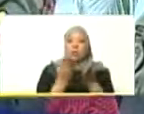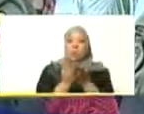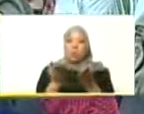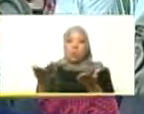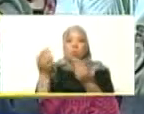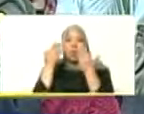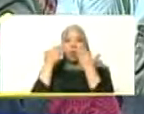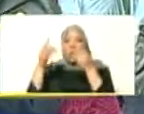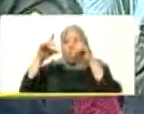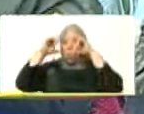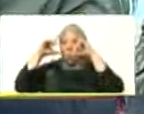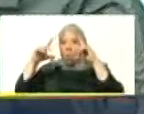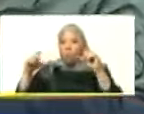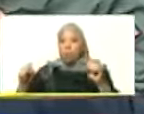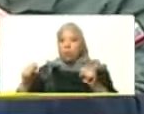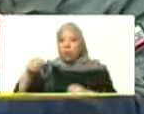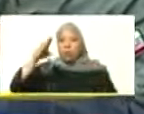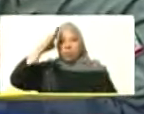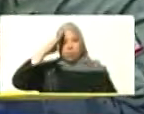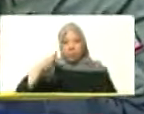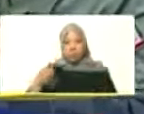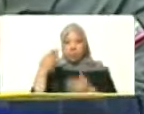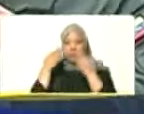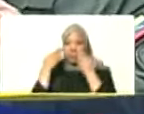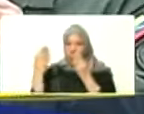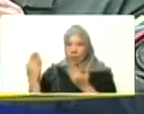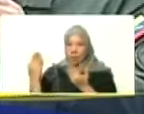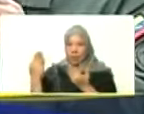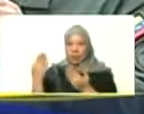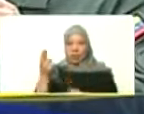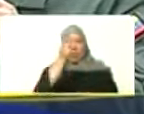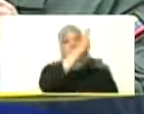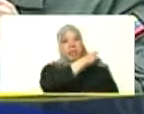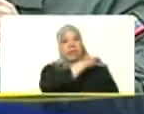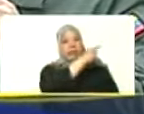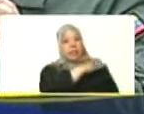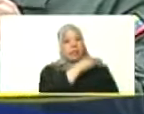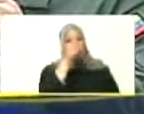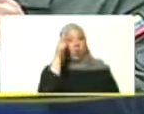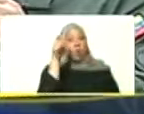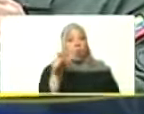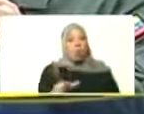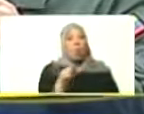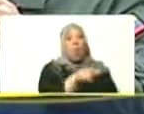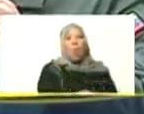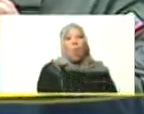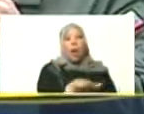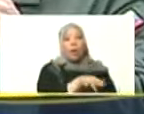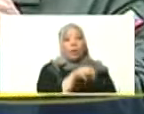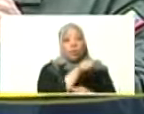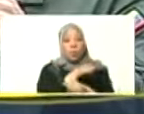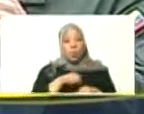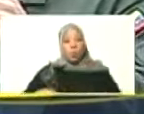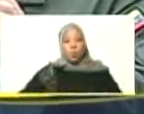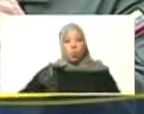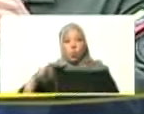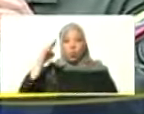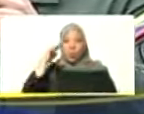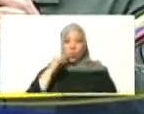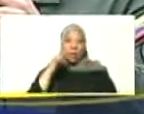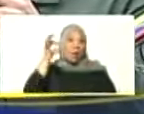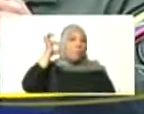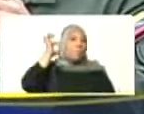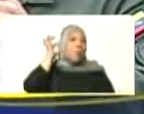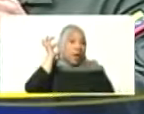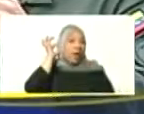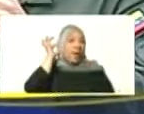un profesional de nuestra Fuerza Armada. Aquí está la Teniente Sosa, de la Guardia del Pueblo, de nuestra Guardia Nacional Bolivariana. Tiene a